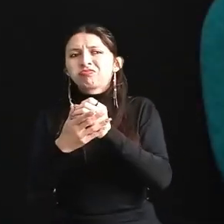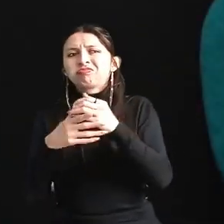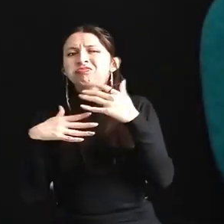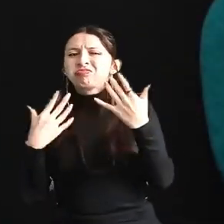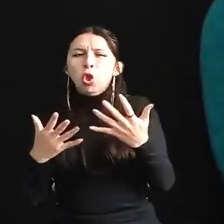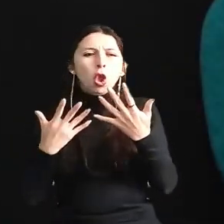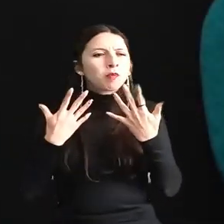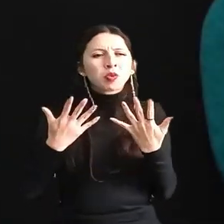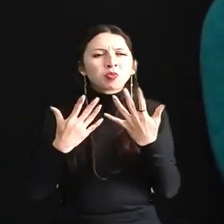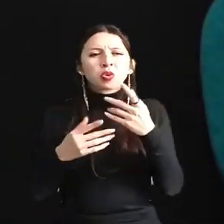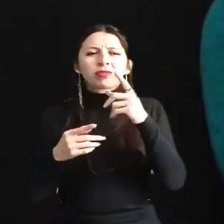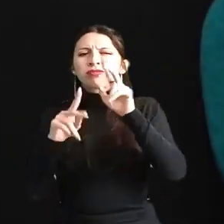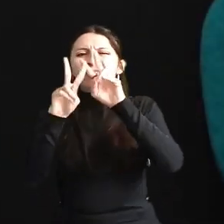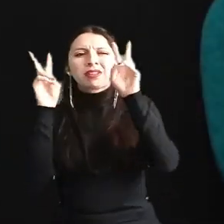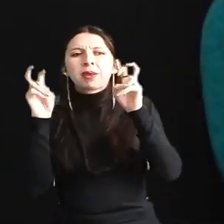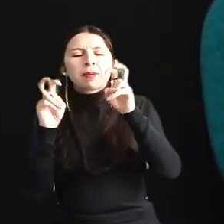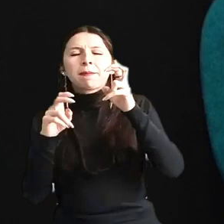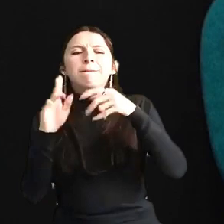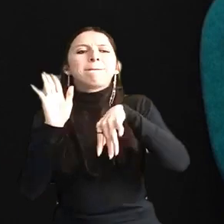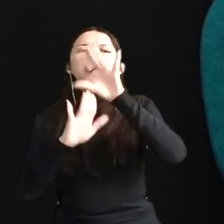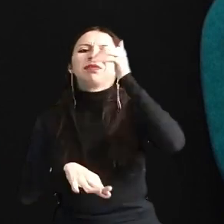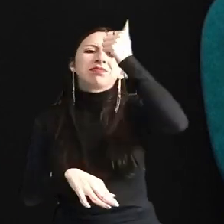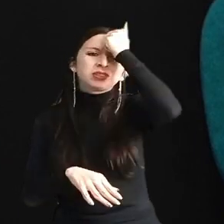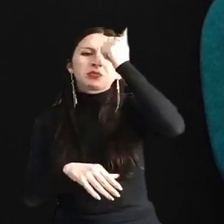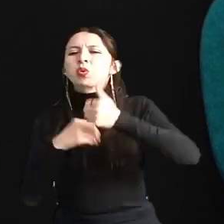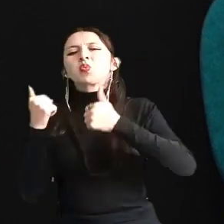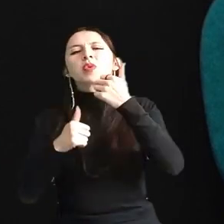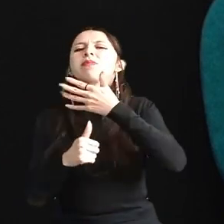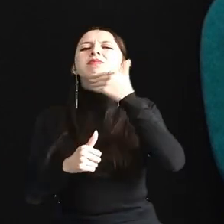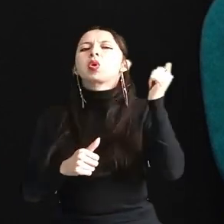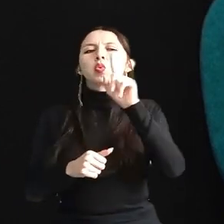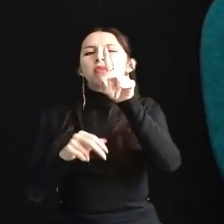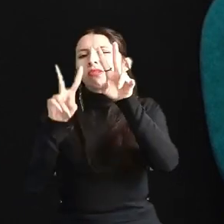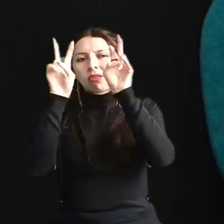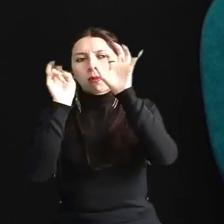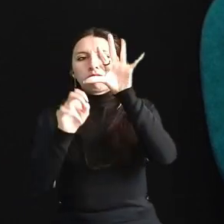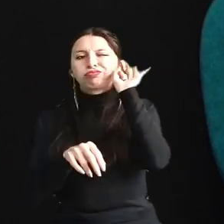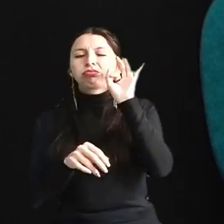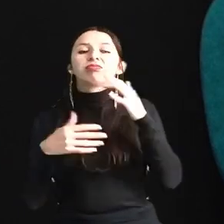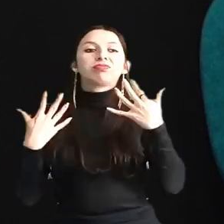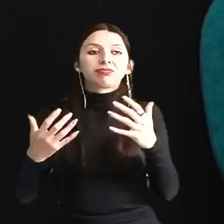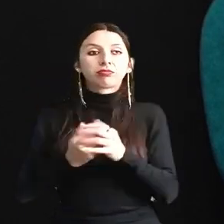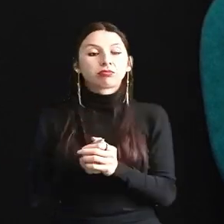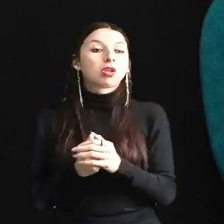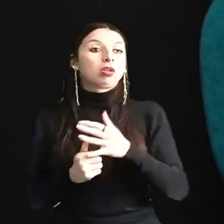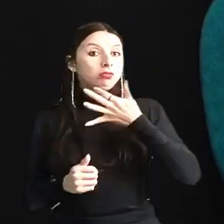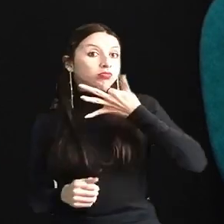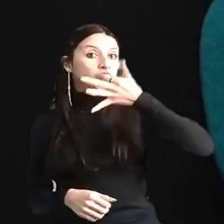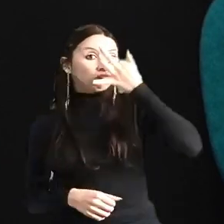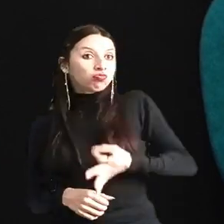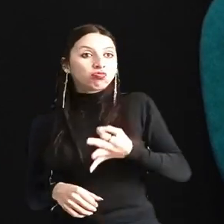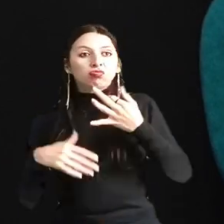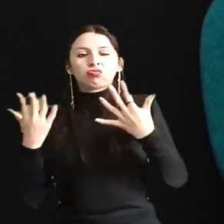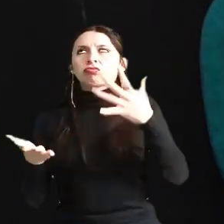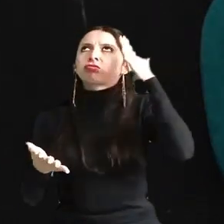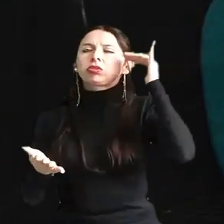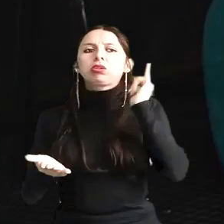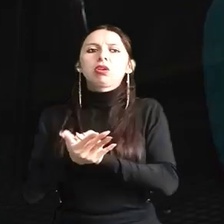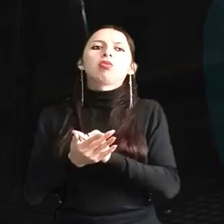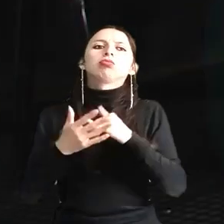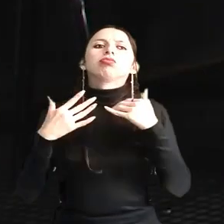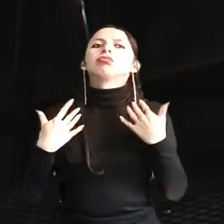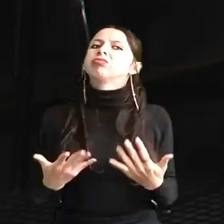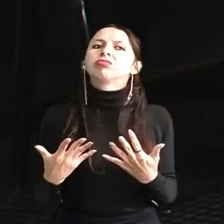fue grato escribirlo fue grato investigarlo y recibir por supuesto artículos no sobre ese mismo tema Bueno la verdad